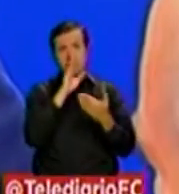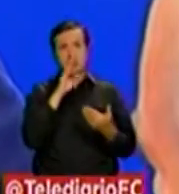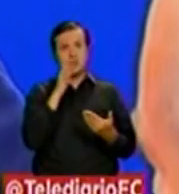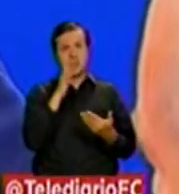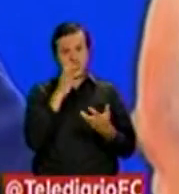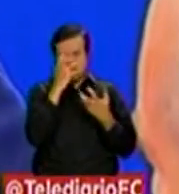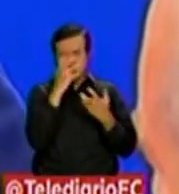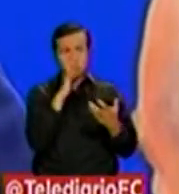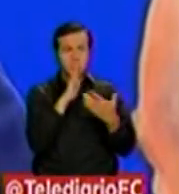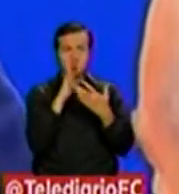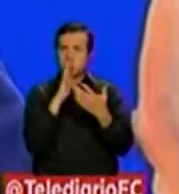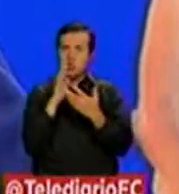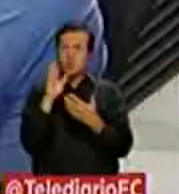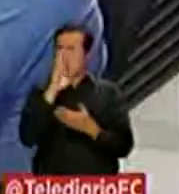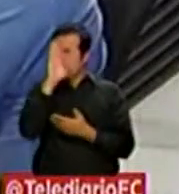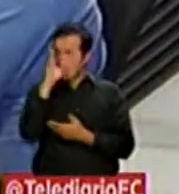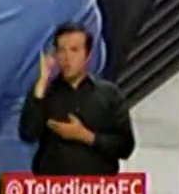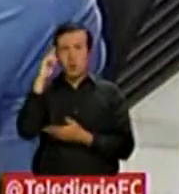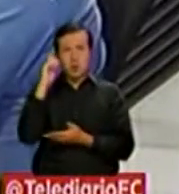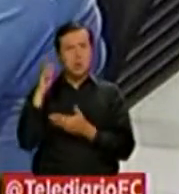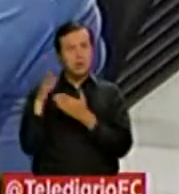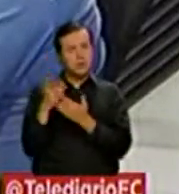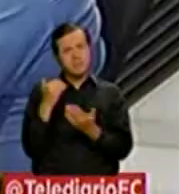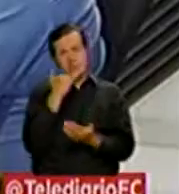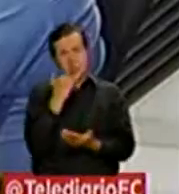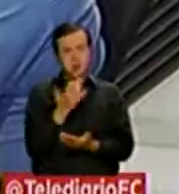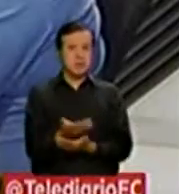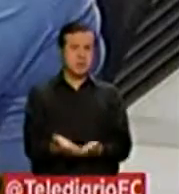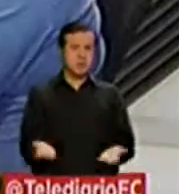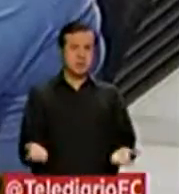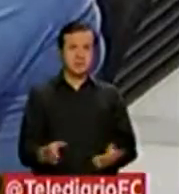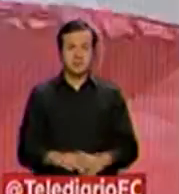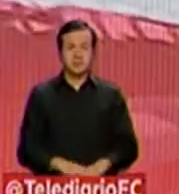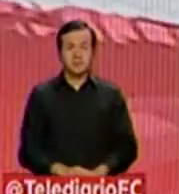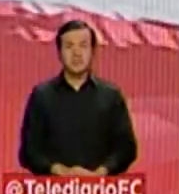que quieran desestabilizar constantemente. Mariuxi Buenaño, Telediario. 6 de la